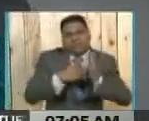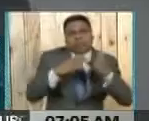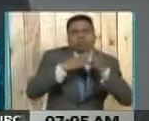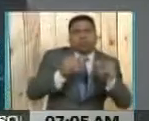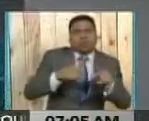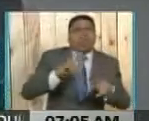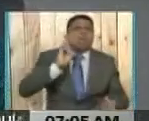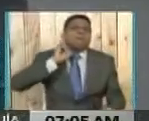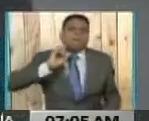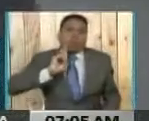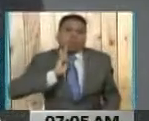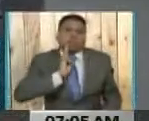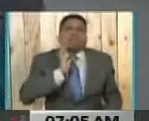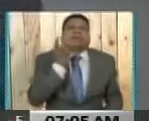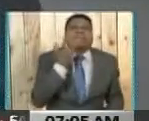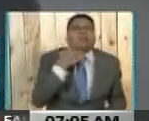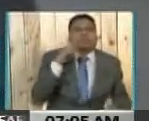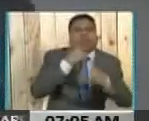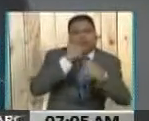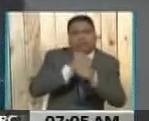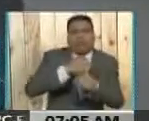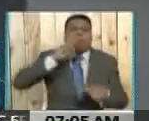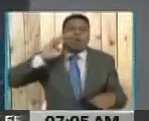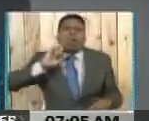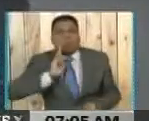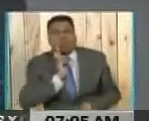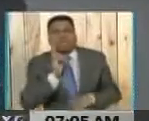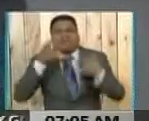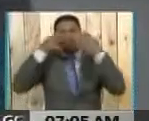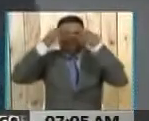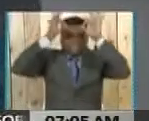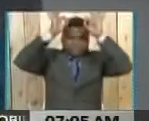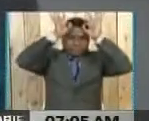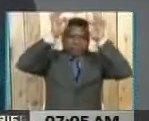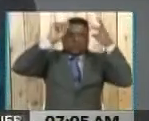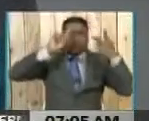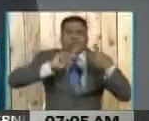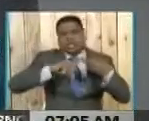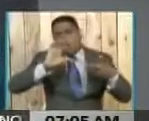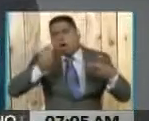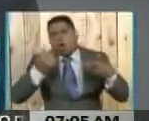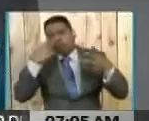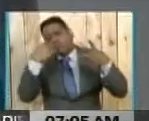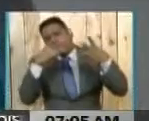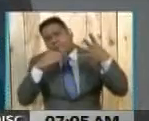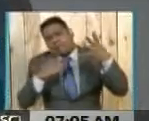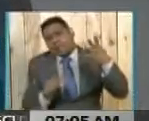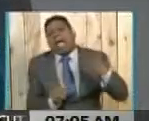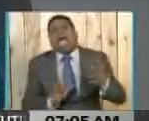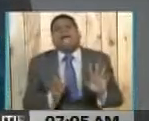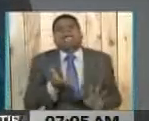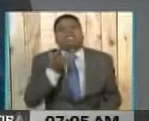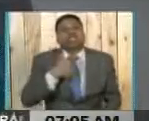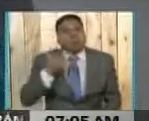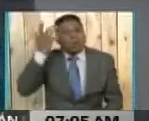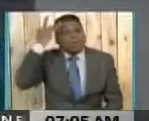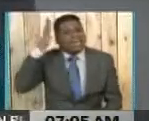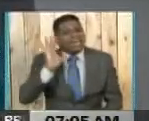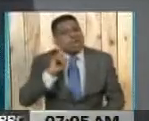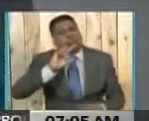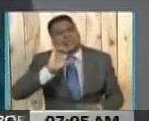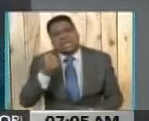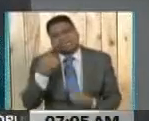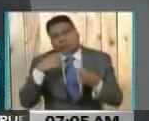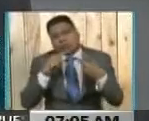Bolívar y de la gesta de Bolívar y de Simón Rodríguez y demás. Y creo que eso es una otra cosa que me parece